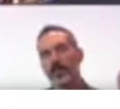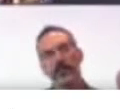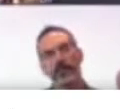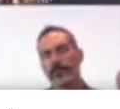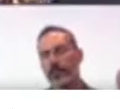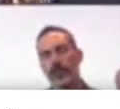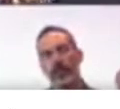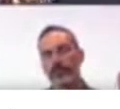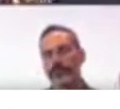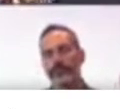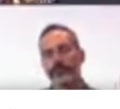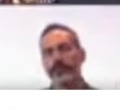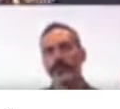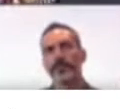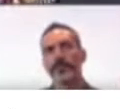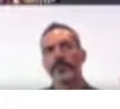todos.